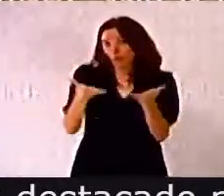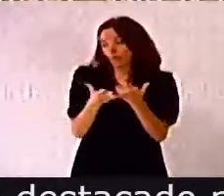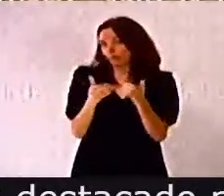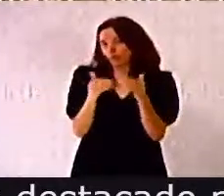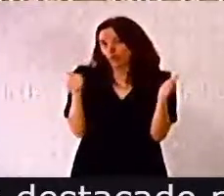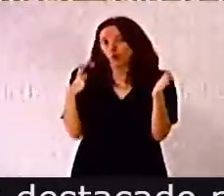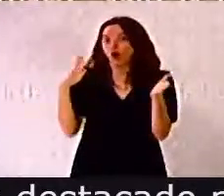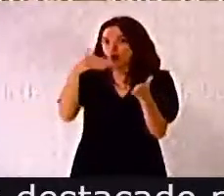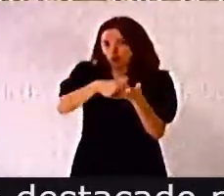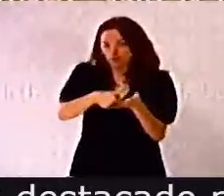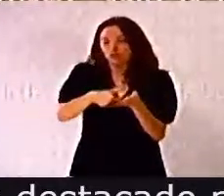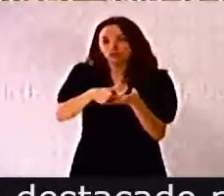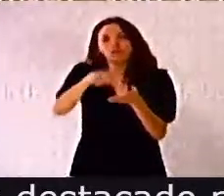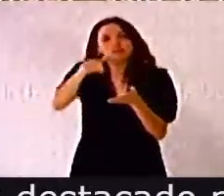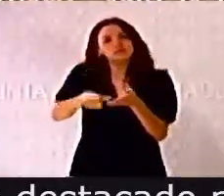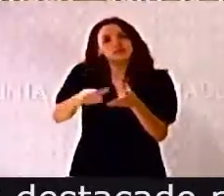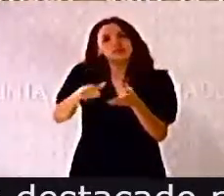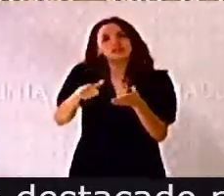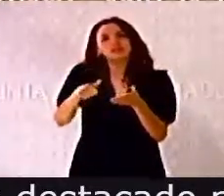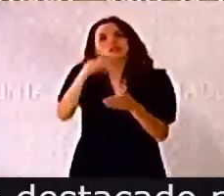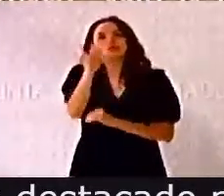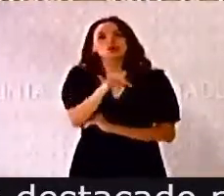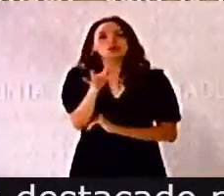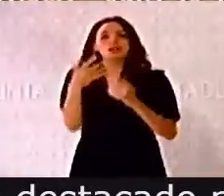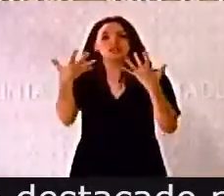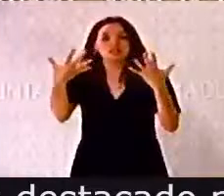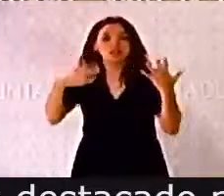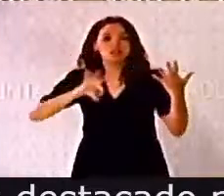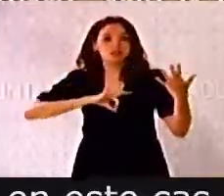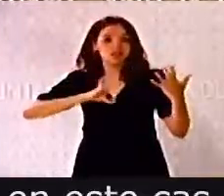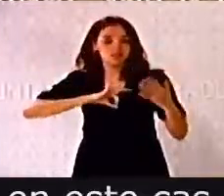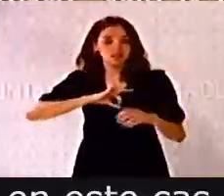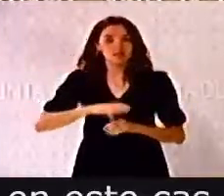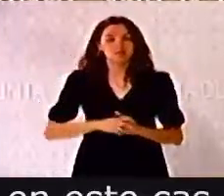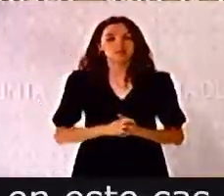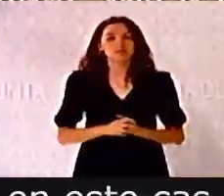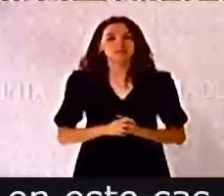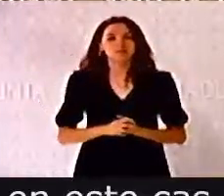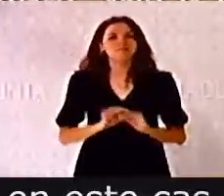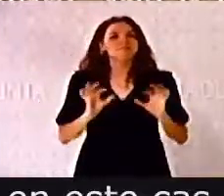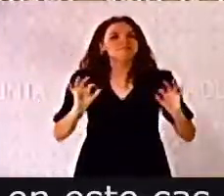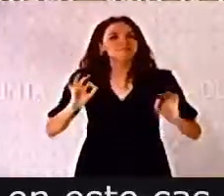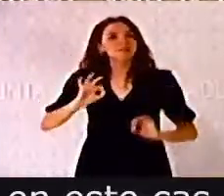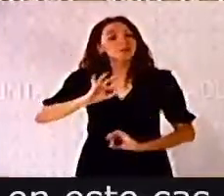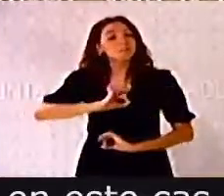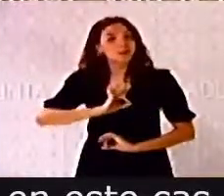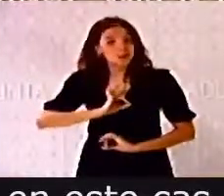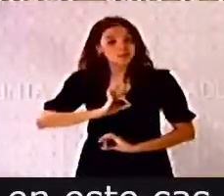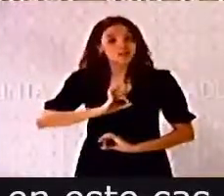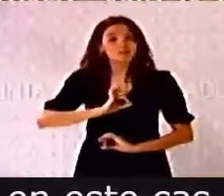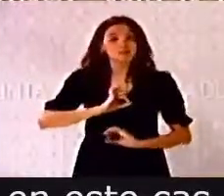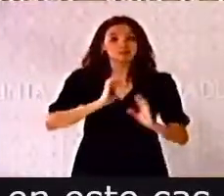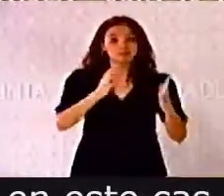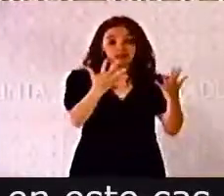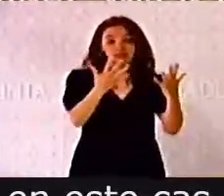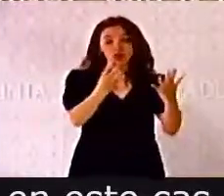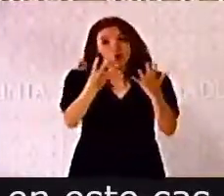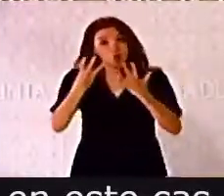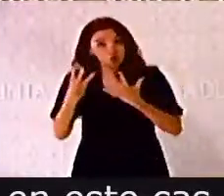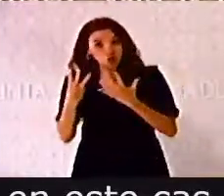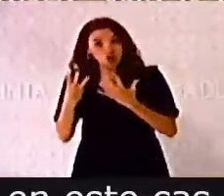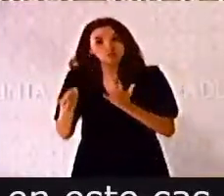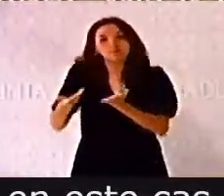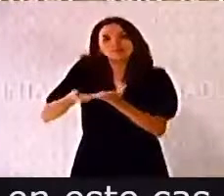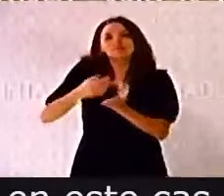Serán, en este caso, 10 medallas. Han sido, en este caso, medallas en 8 de los casos a propuesta de los grupos